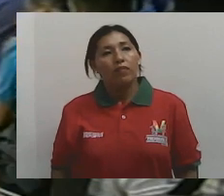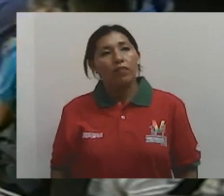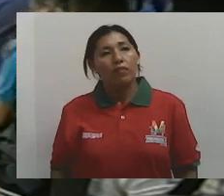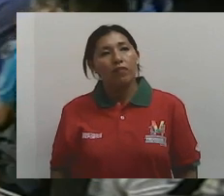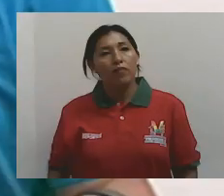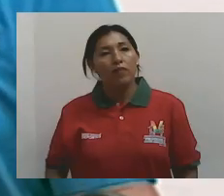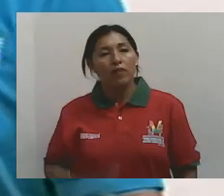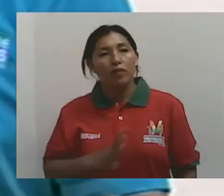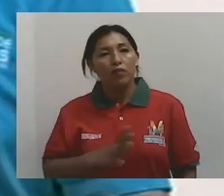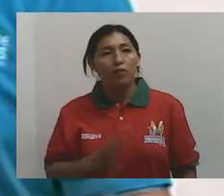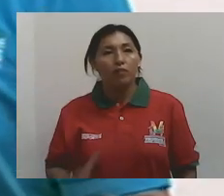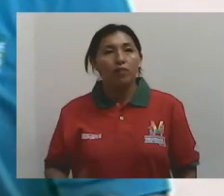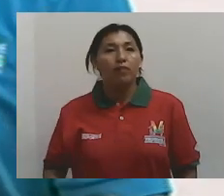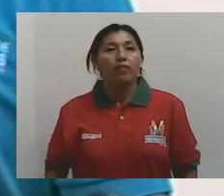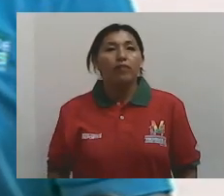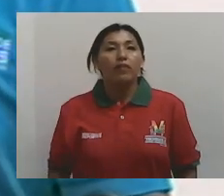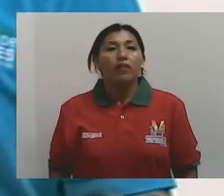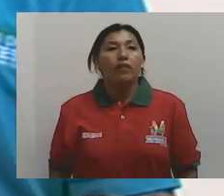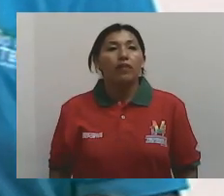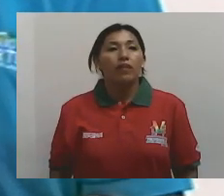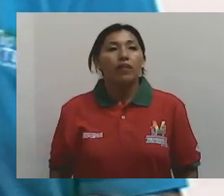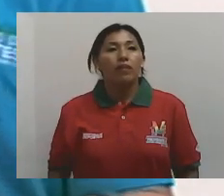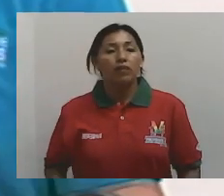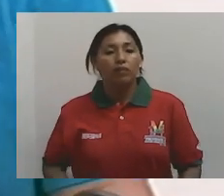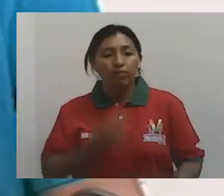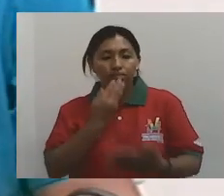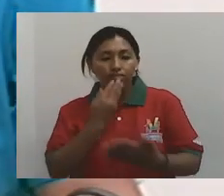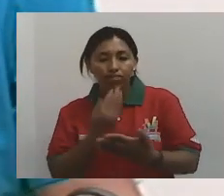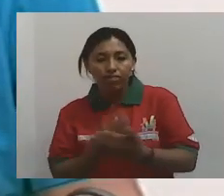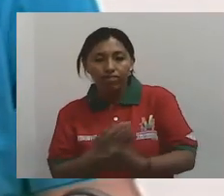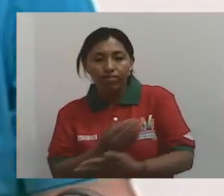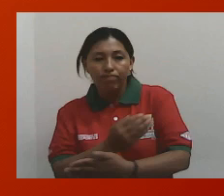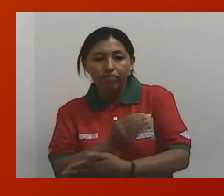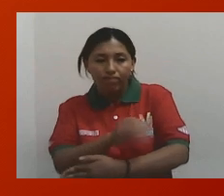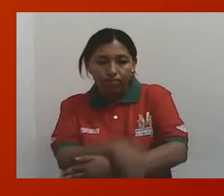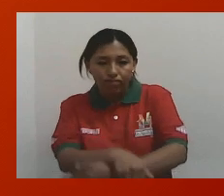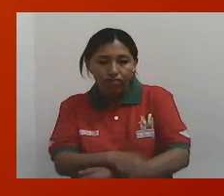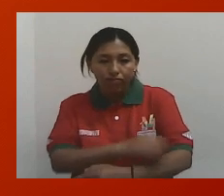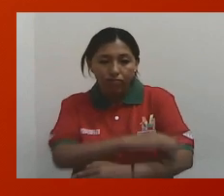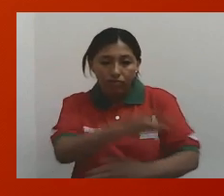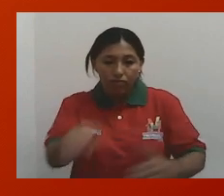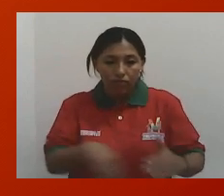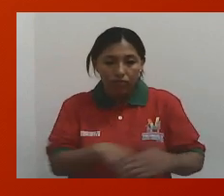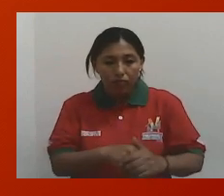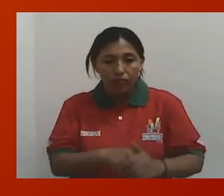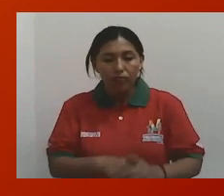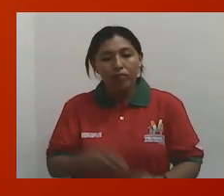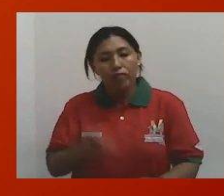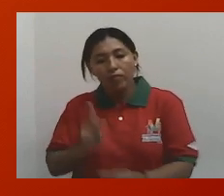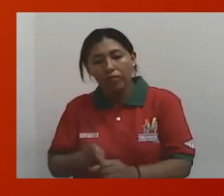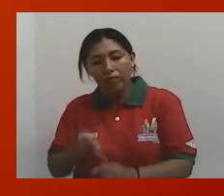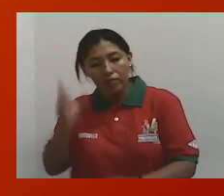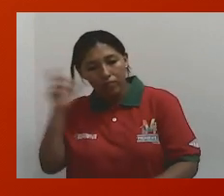Bien, buenas noches a todos los oyentes, a todos los participantes.